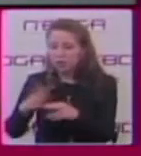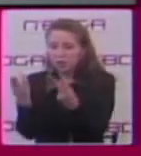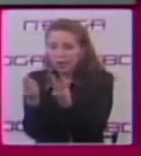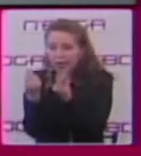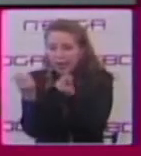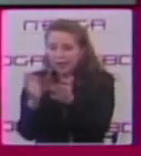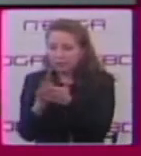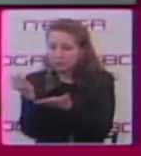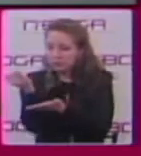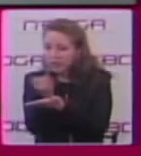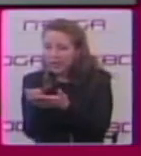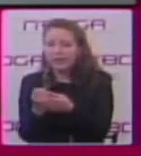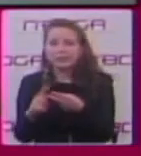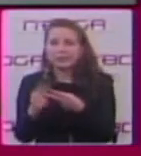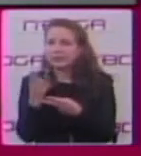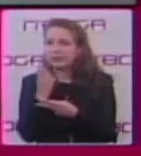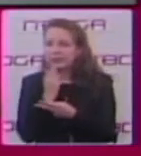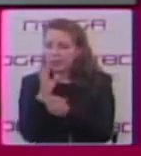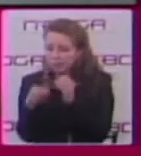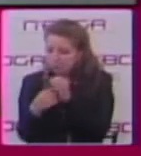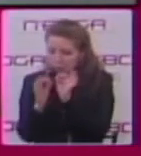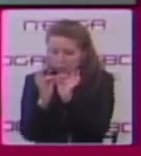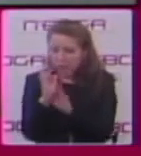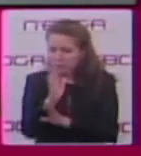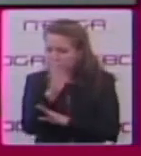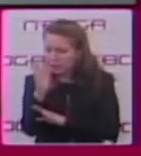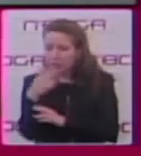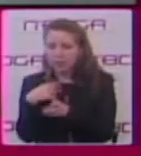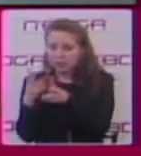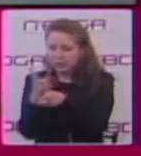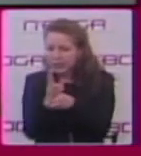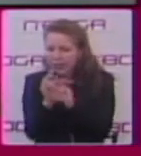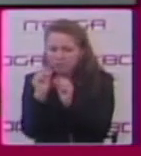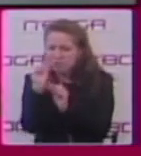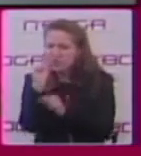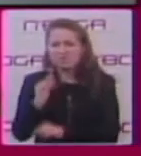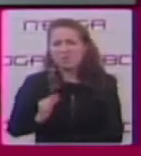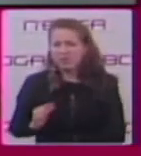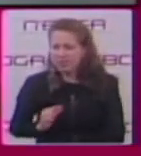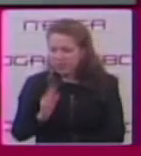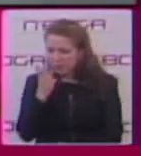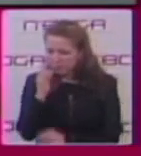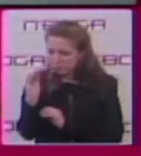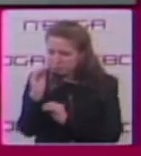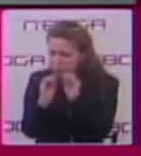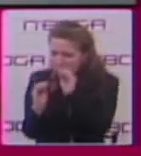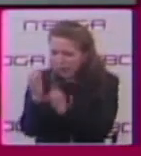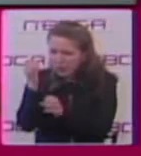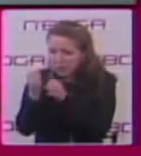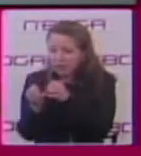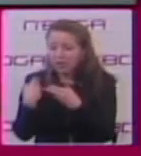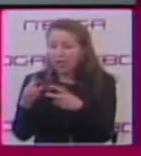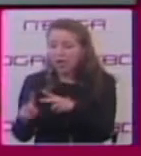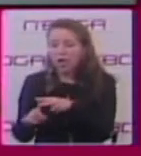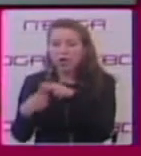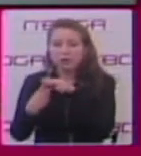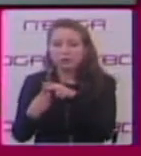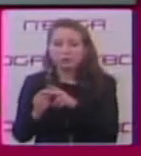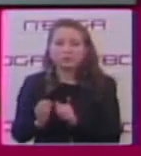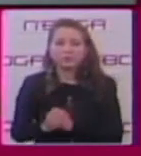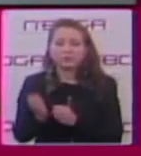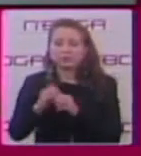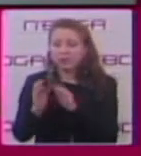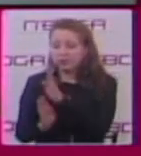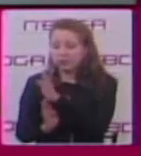cuanto a imagen, sabor y eso. Entonces estamos cuidando esos pequeños detalles para comenzar con la etapa ya agresiva